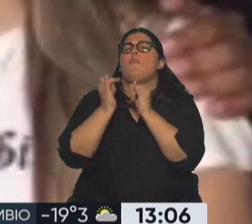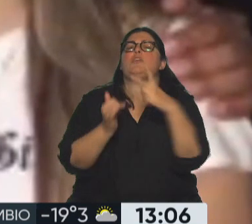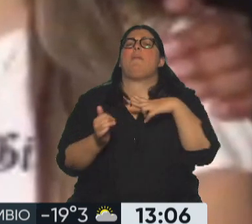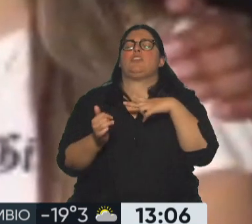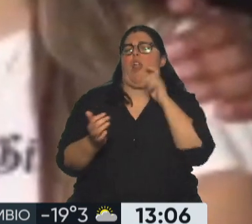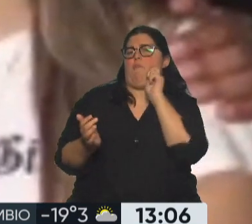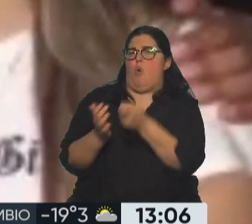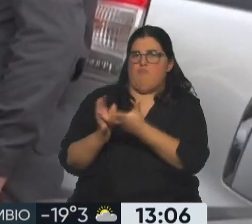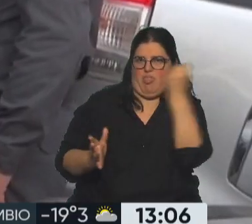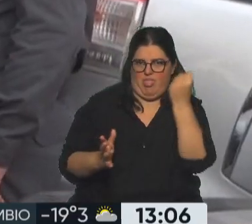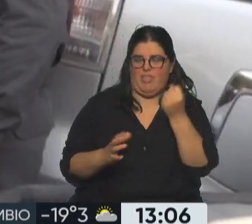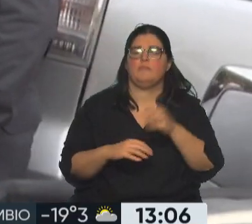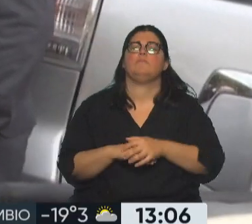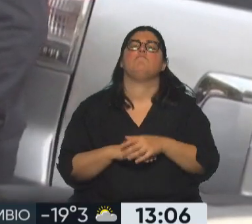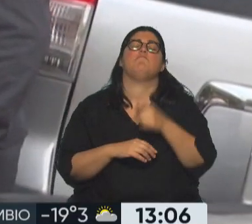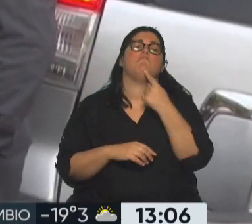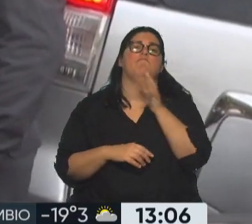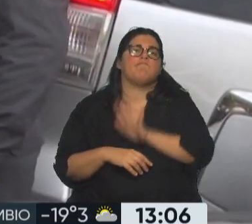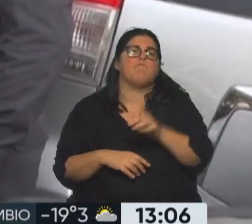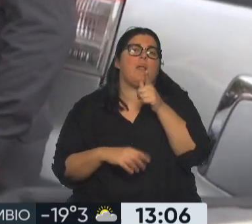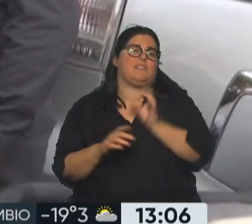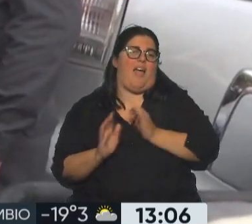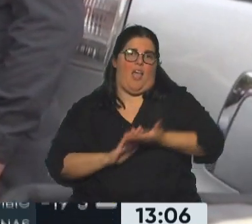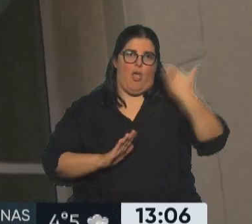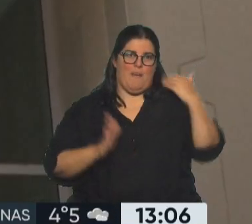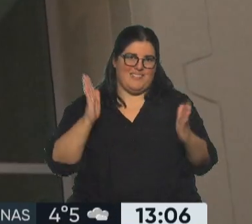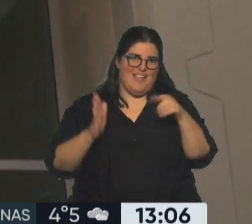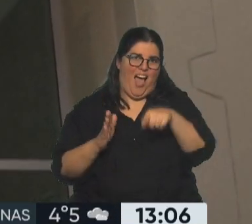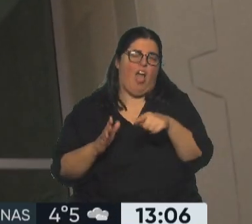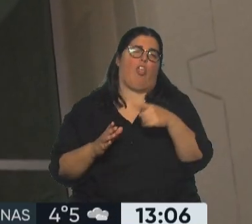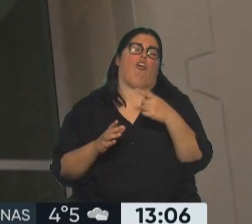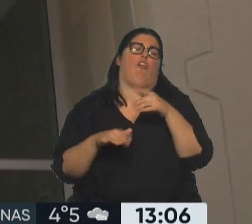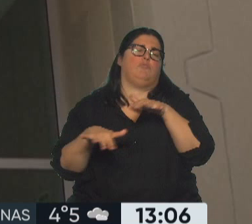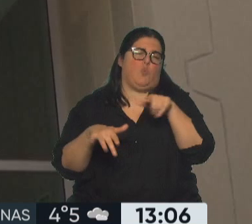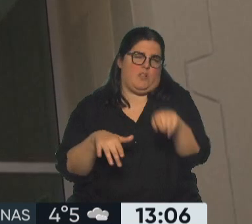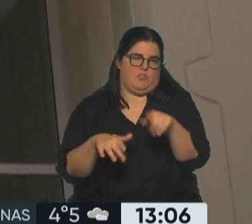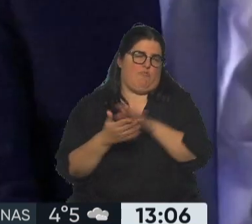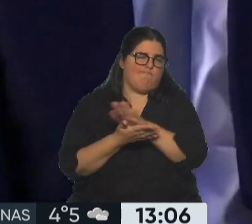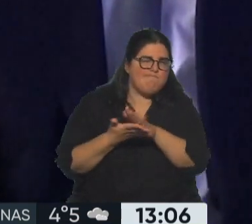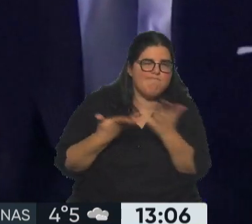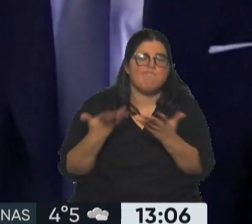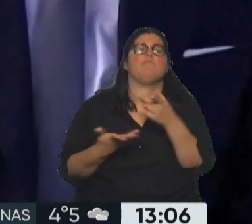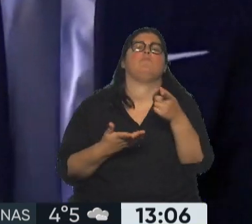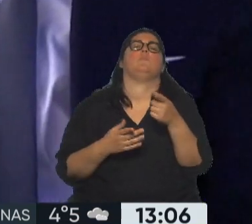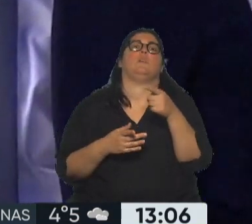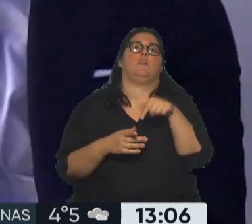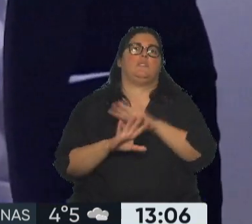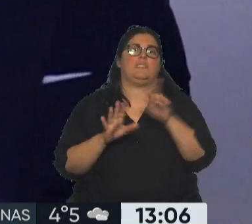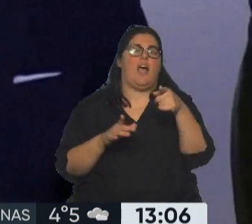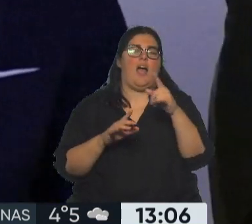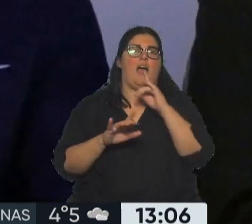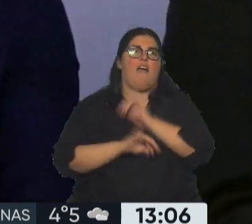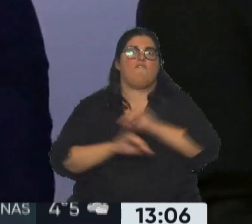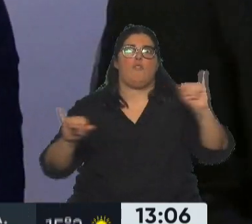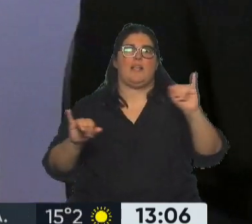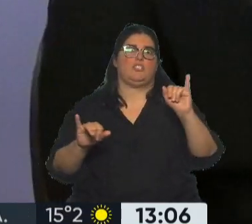delitos fueron presuntamente cometidos durante el año pasado y hasta el momento del arresto. La noticia tuvo un amplio impacto internacional por el vínculo